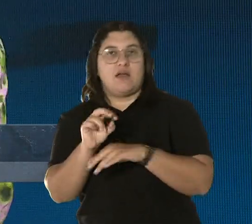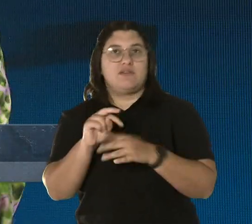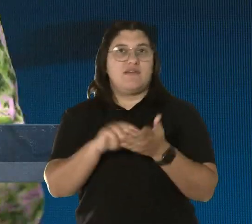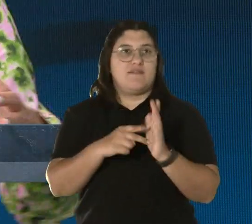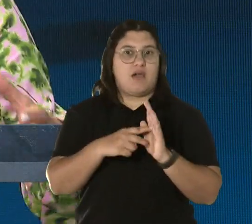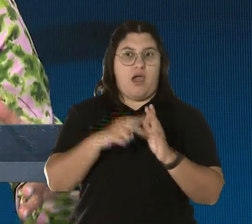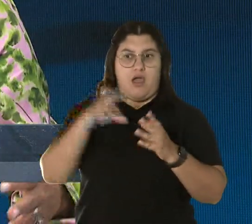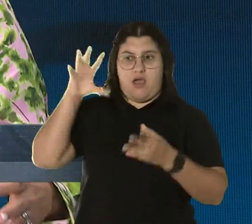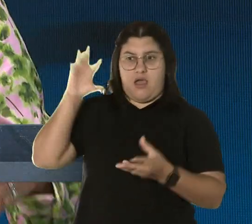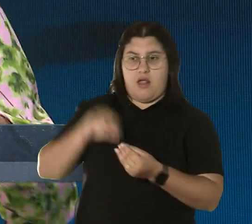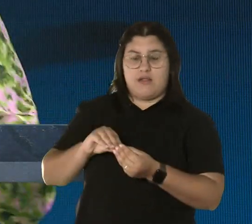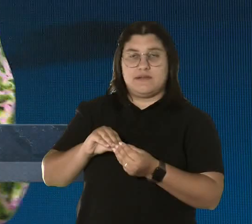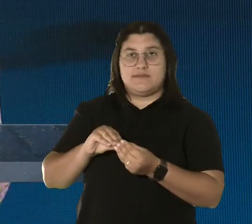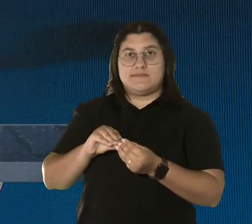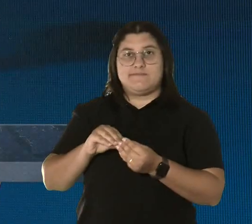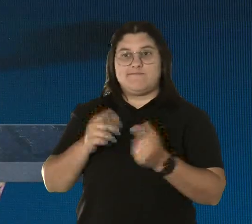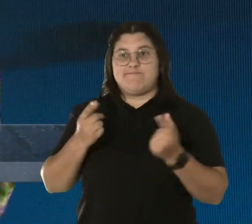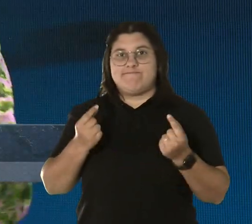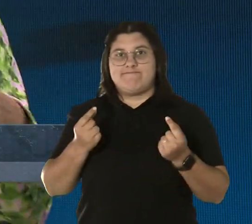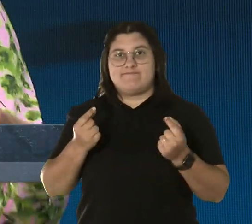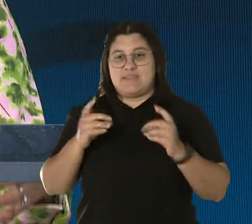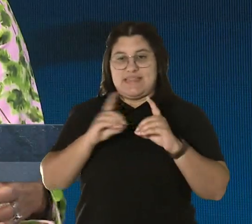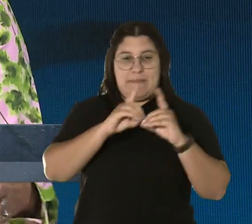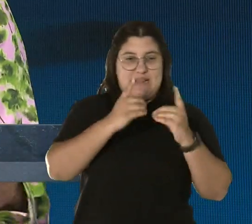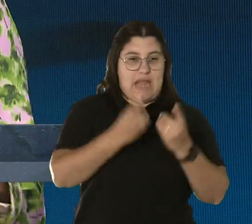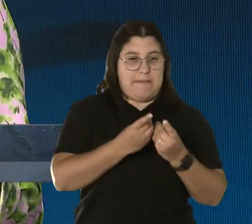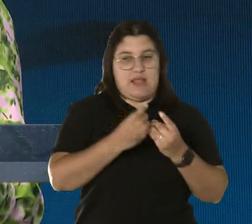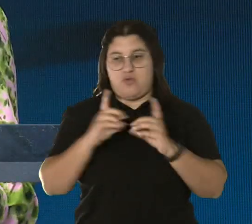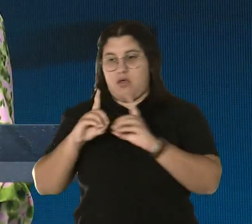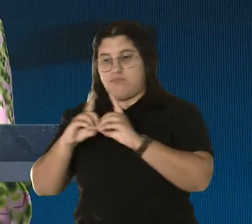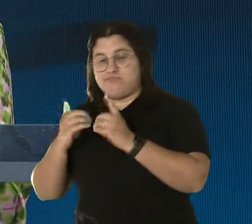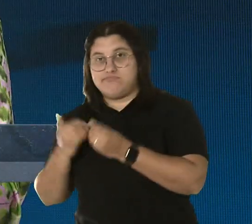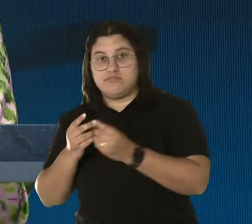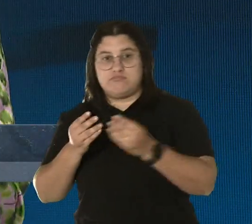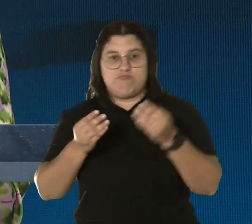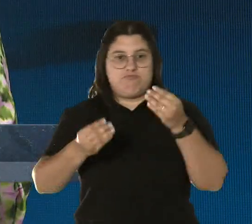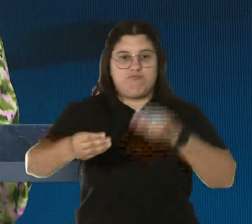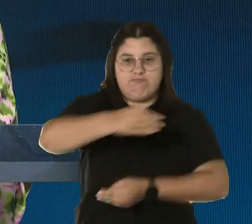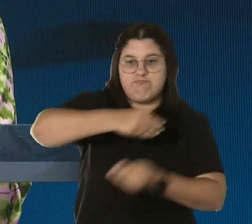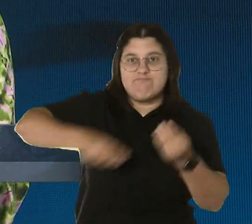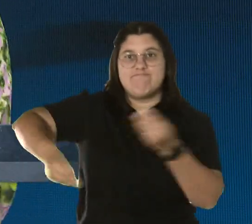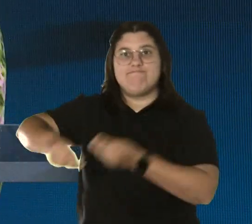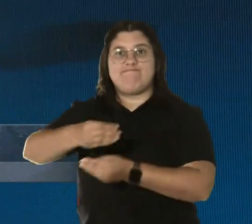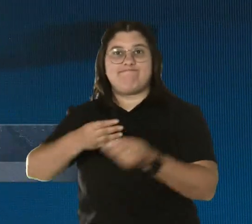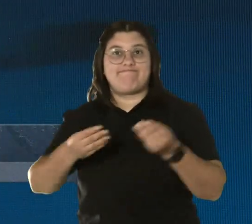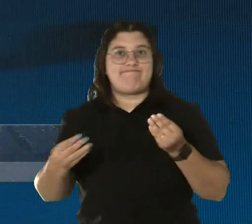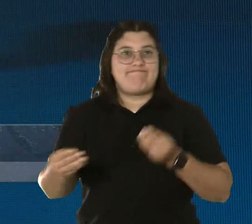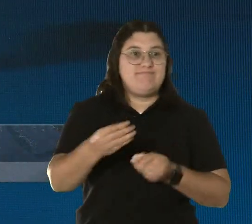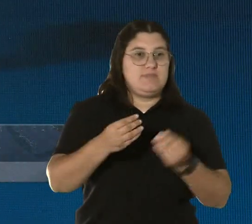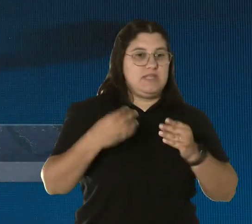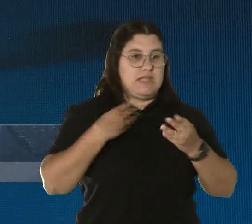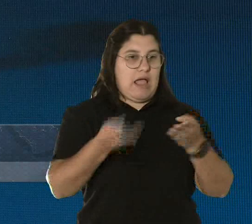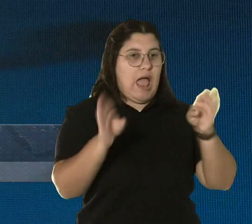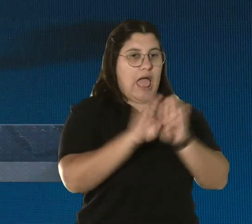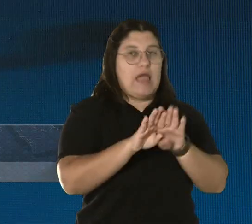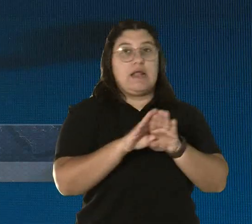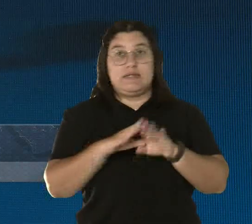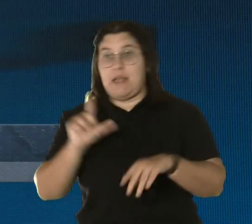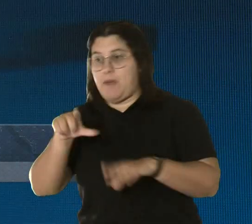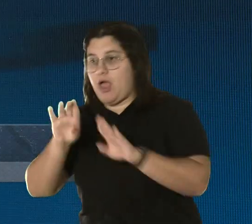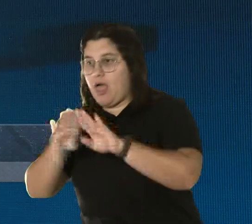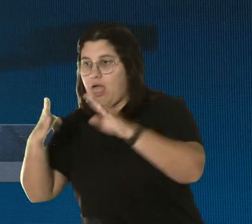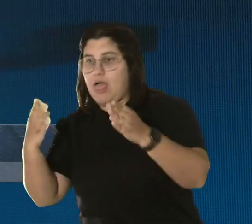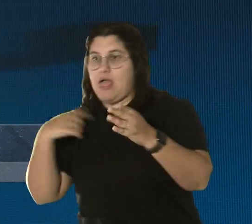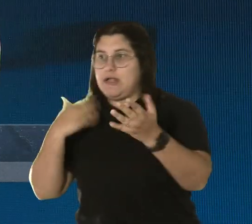estamos hablando mueven departamentos o mueven incluso empresas, cierran aquí y abren un lugar donde tengas